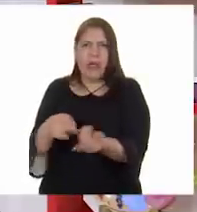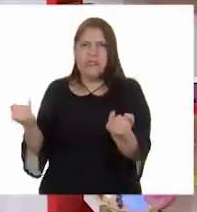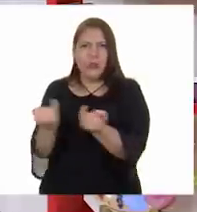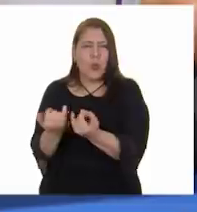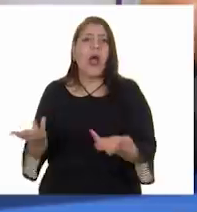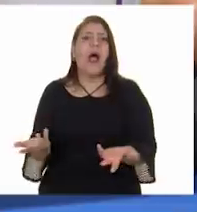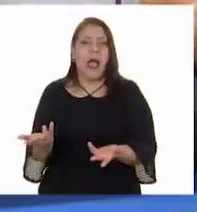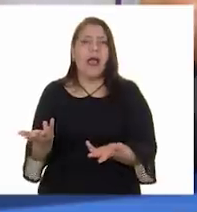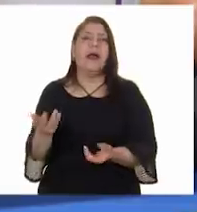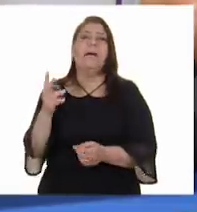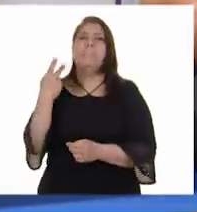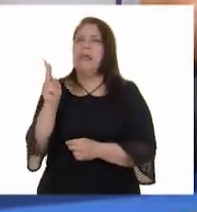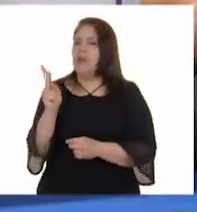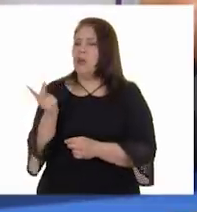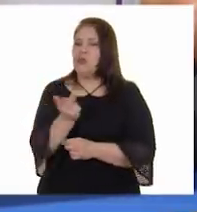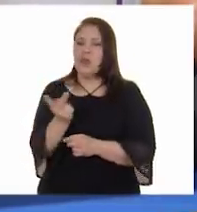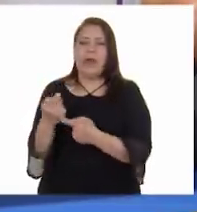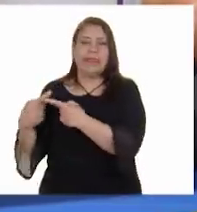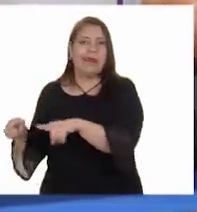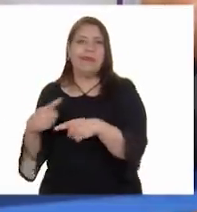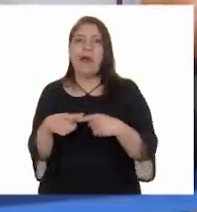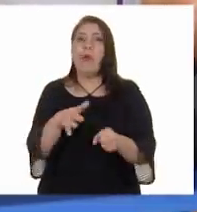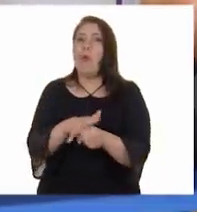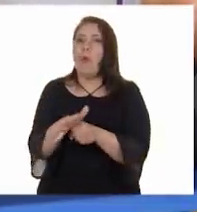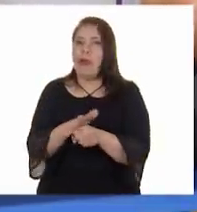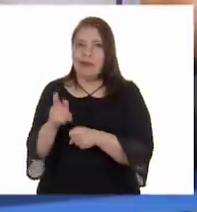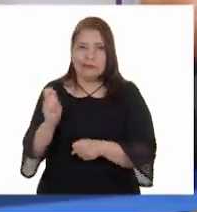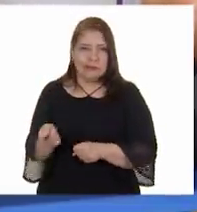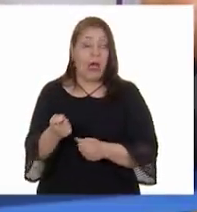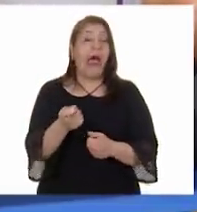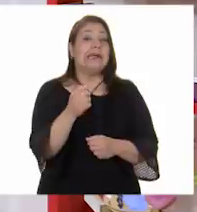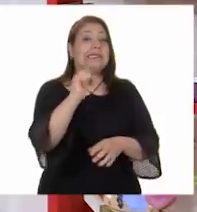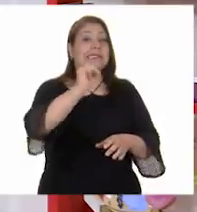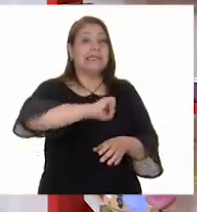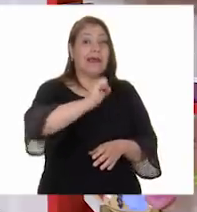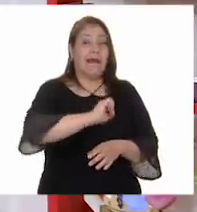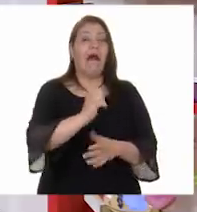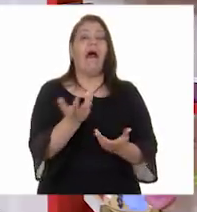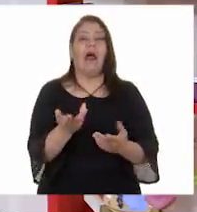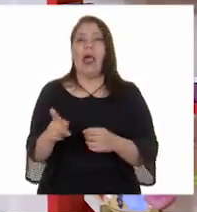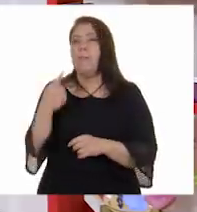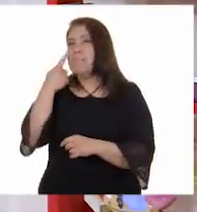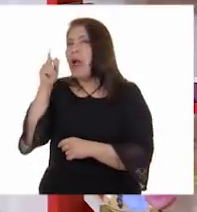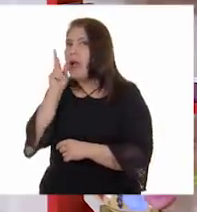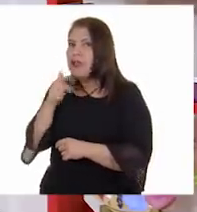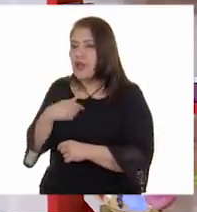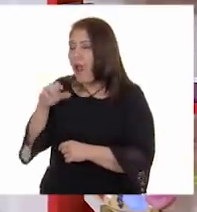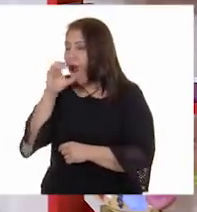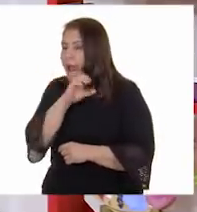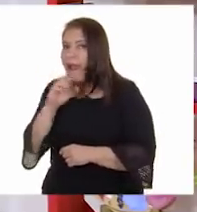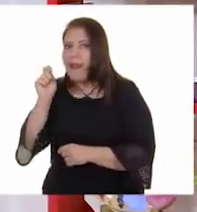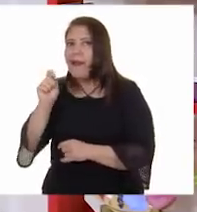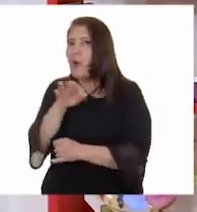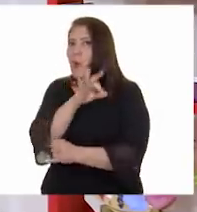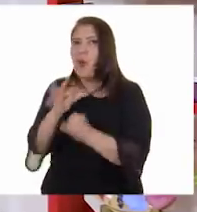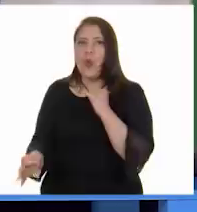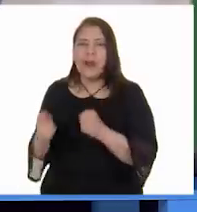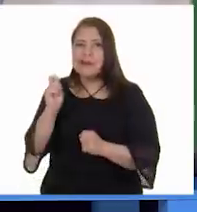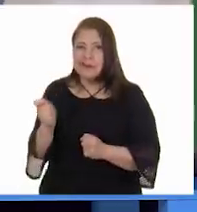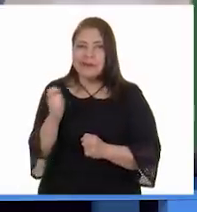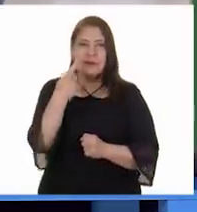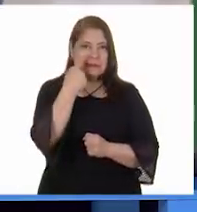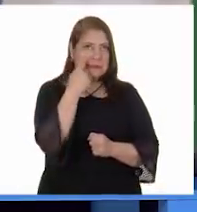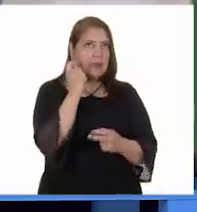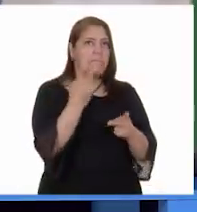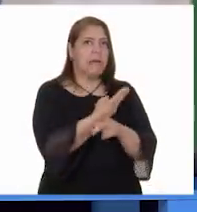que cambió en esos dos vasos? La sal. La sal. Y a ver, en el último me da curiosidad. ¿Qué pasará en este